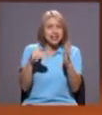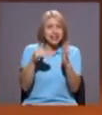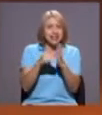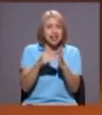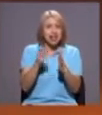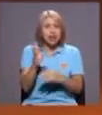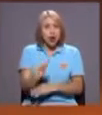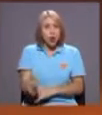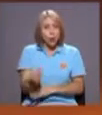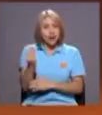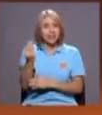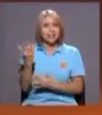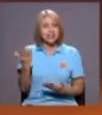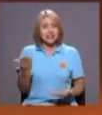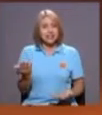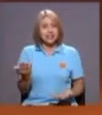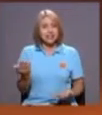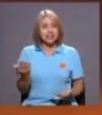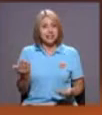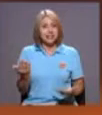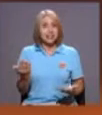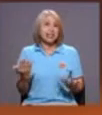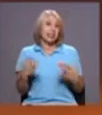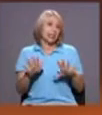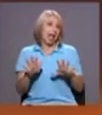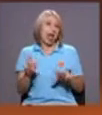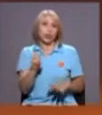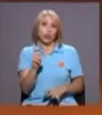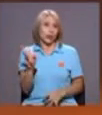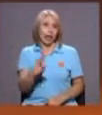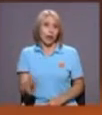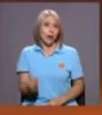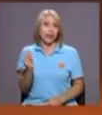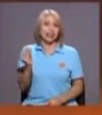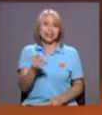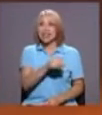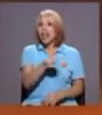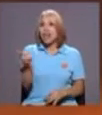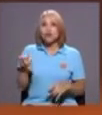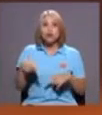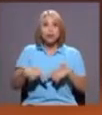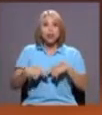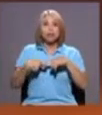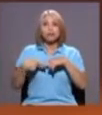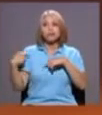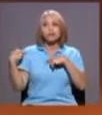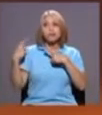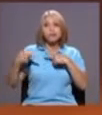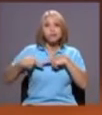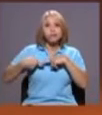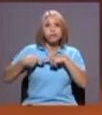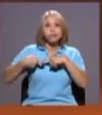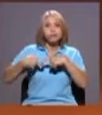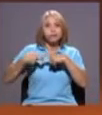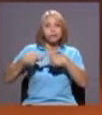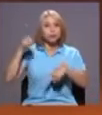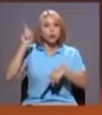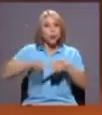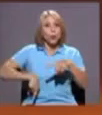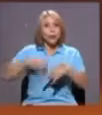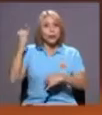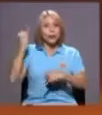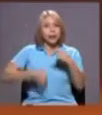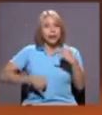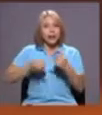de jóvenes y ya no tan jóvenes que se quedaron en el camino, que se quedaron sin terminar el colegio completo,